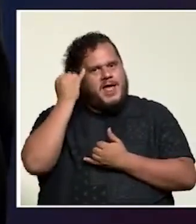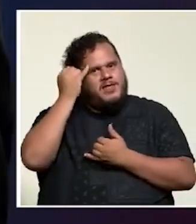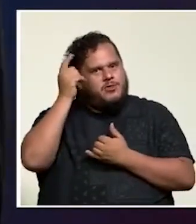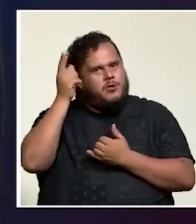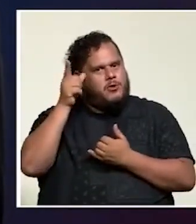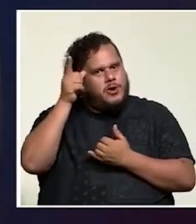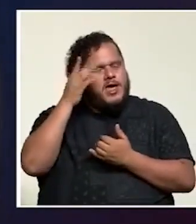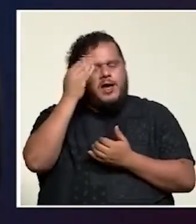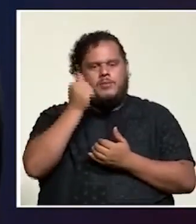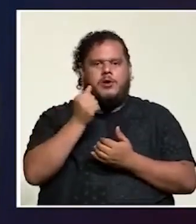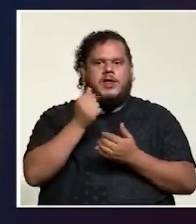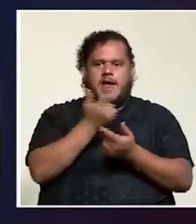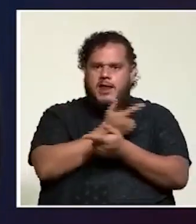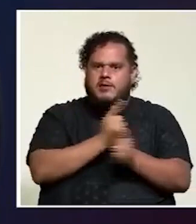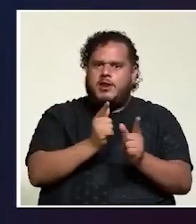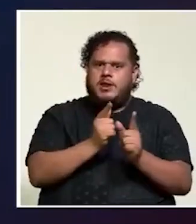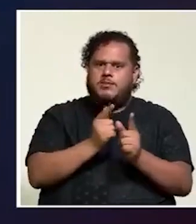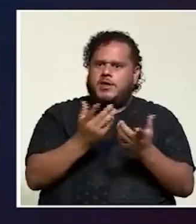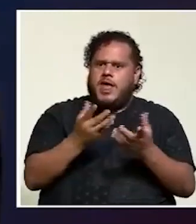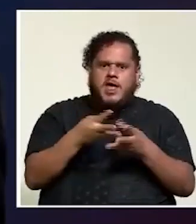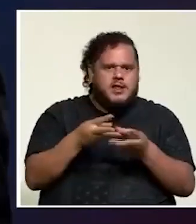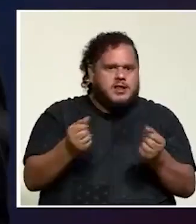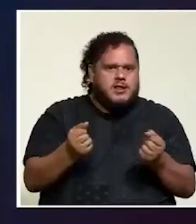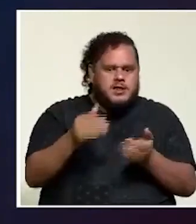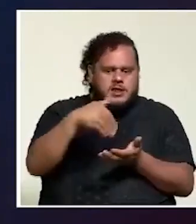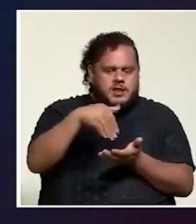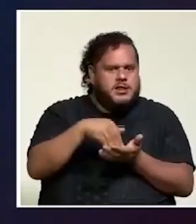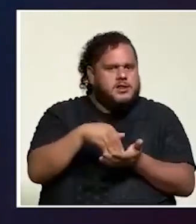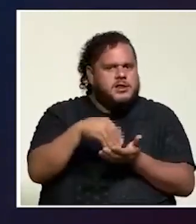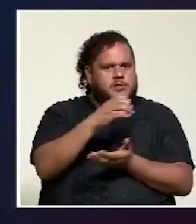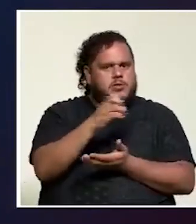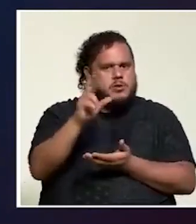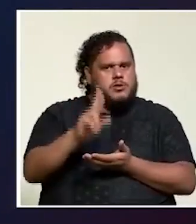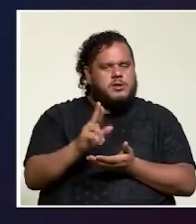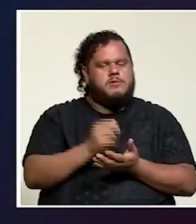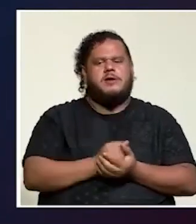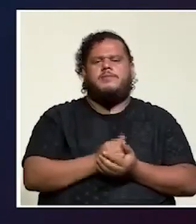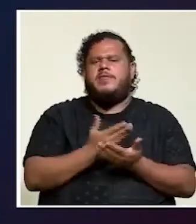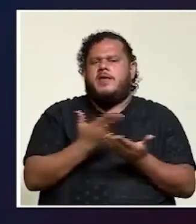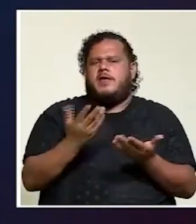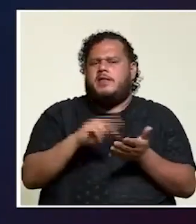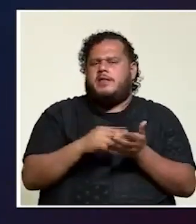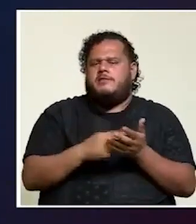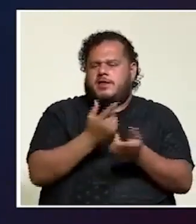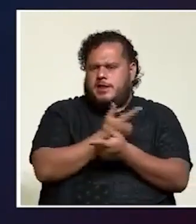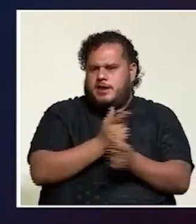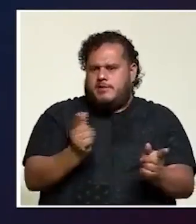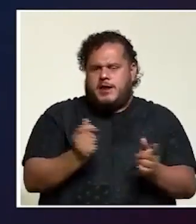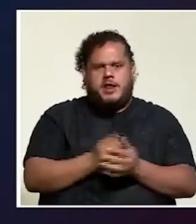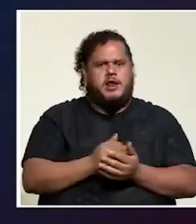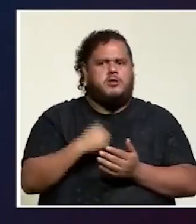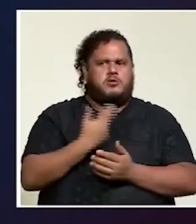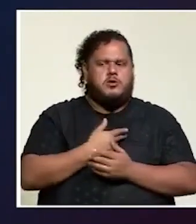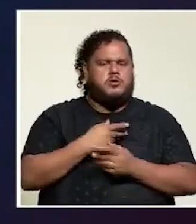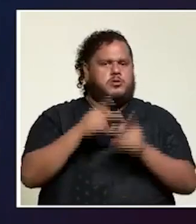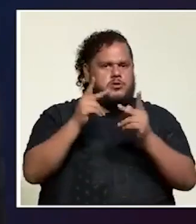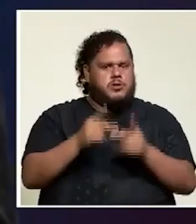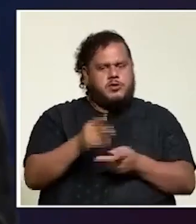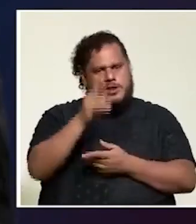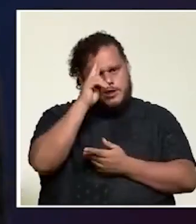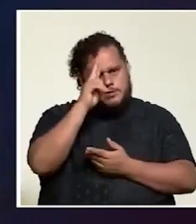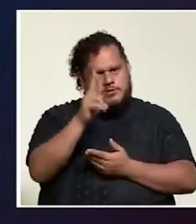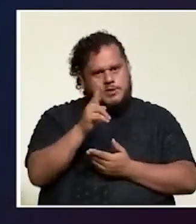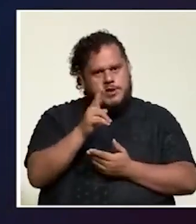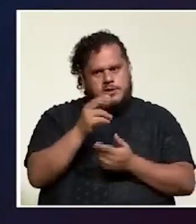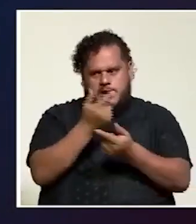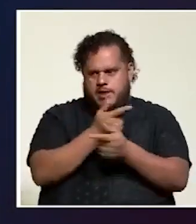el liberalismo está en la esencia del centrismo costarricense. ¿Qué es ser liberal? Somos personas que respetamos